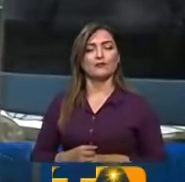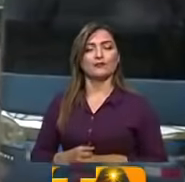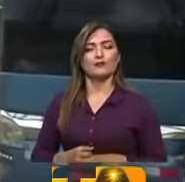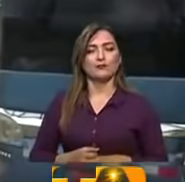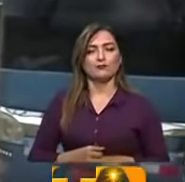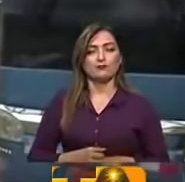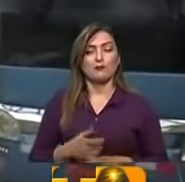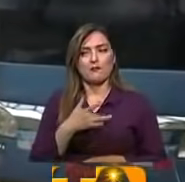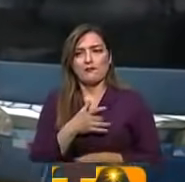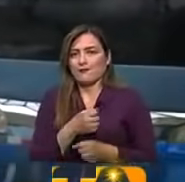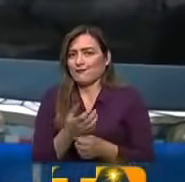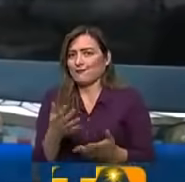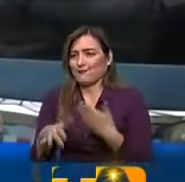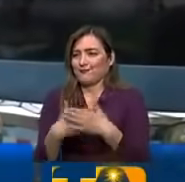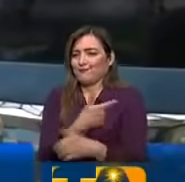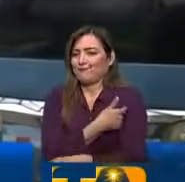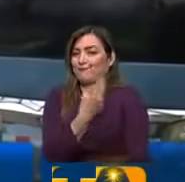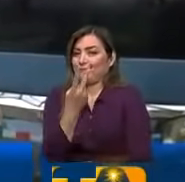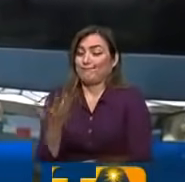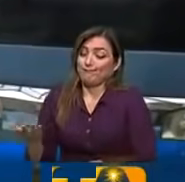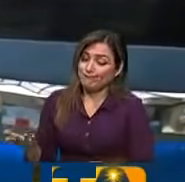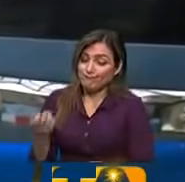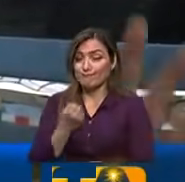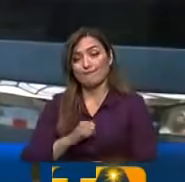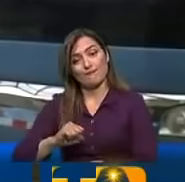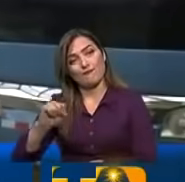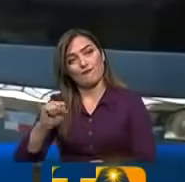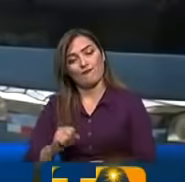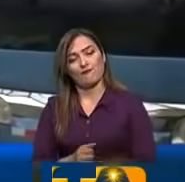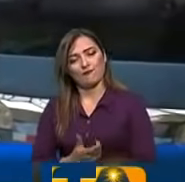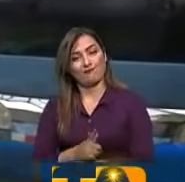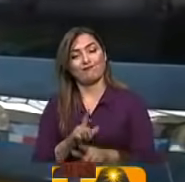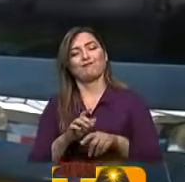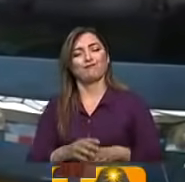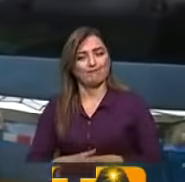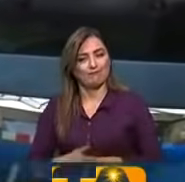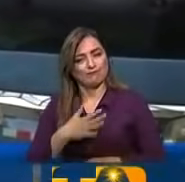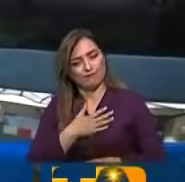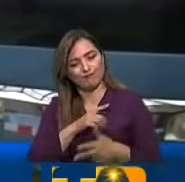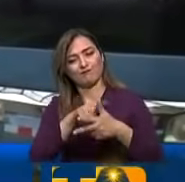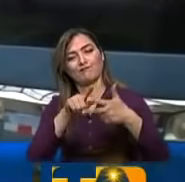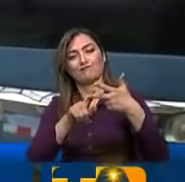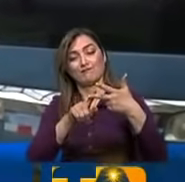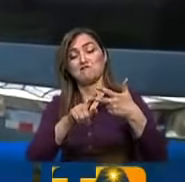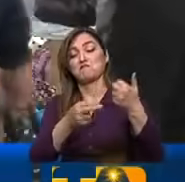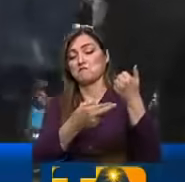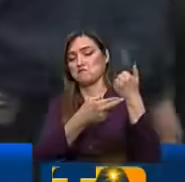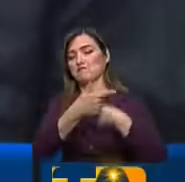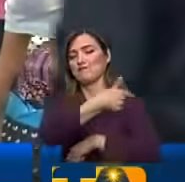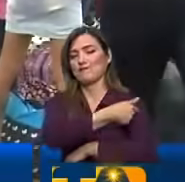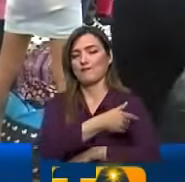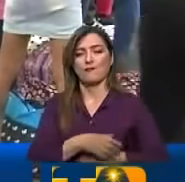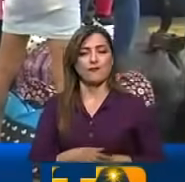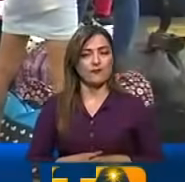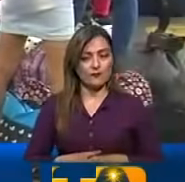más seguro porque sabemos que todos están vacunados y todos los que viajamos estamos libres. O sea, yo estoy, por ejemplo, puesto ya la tercera.